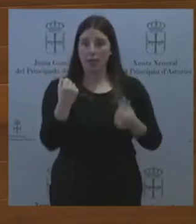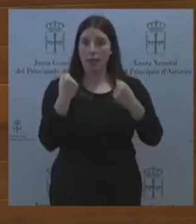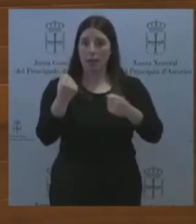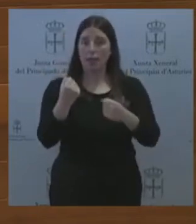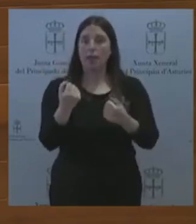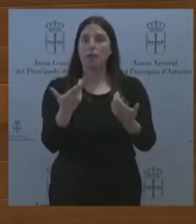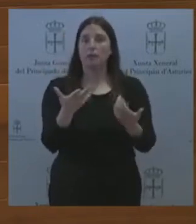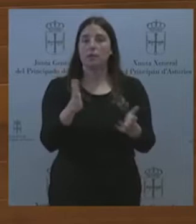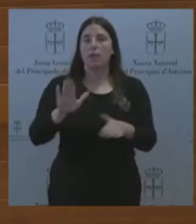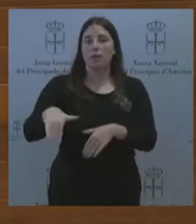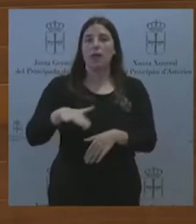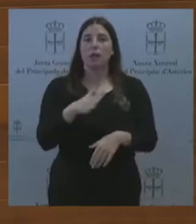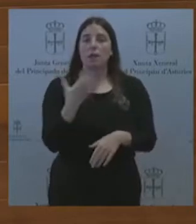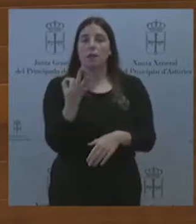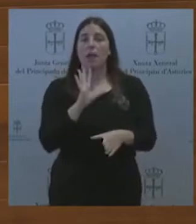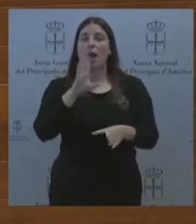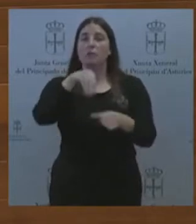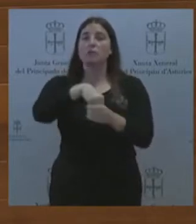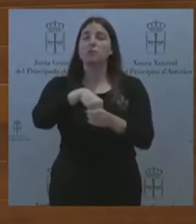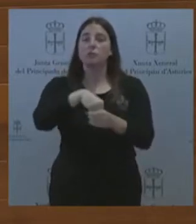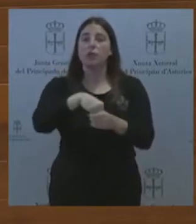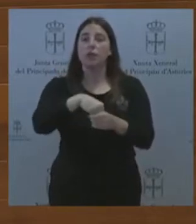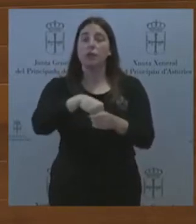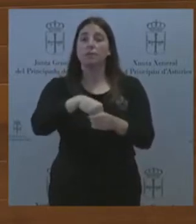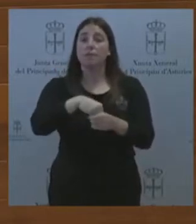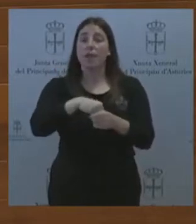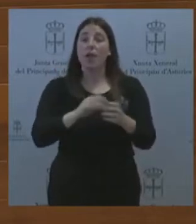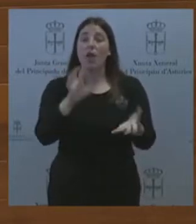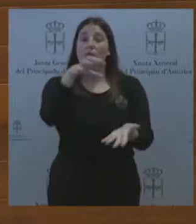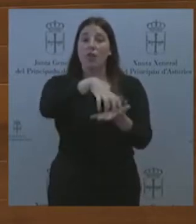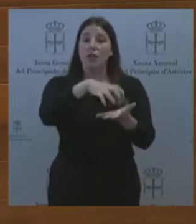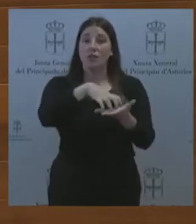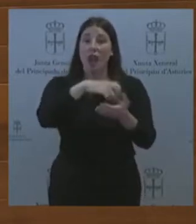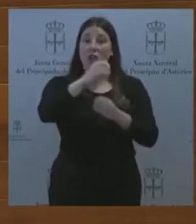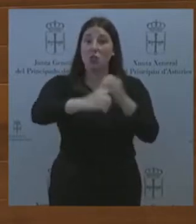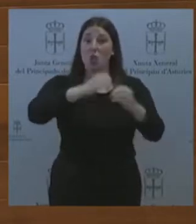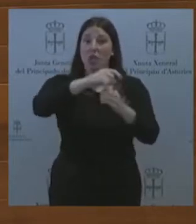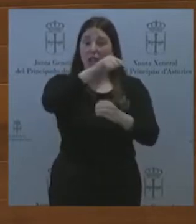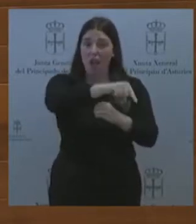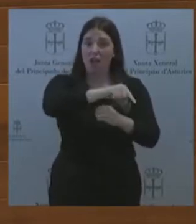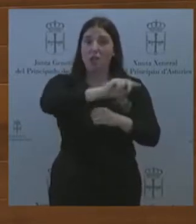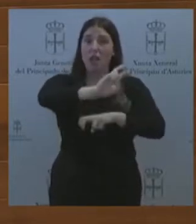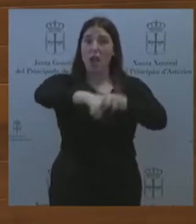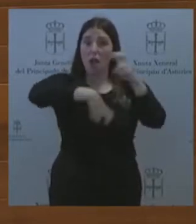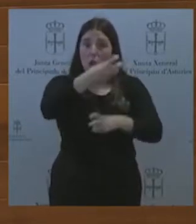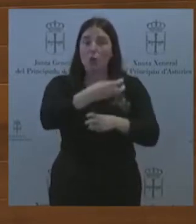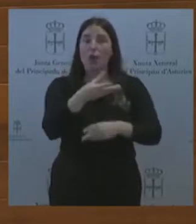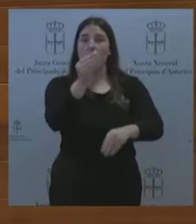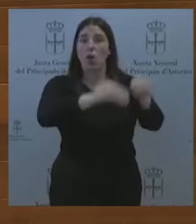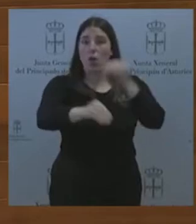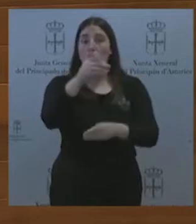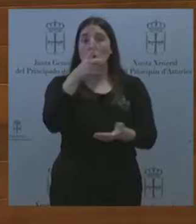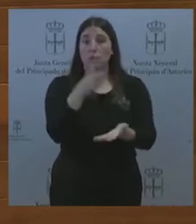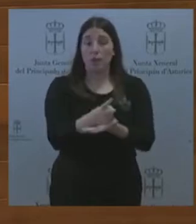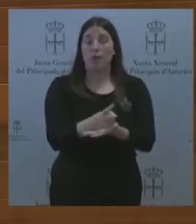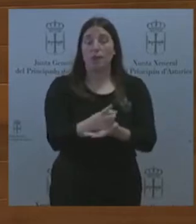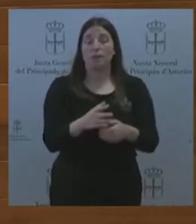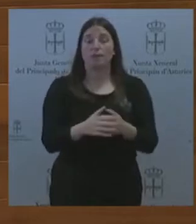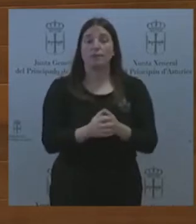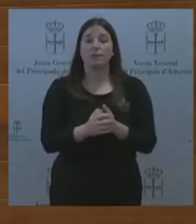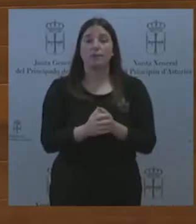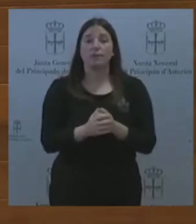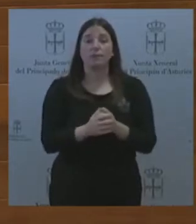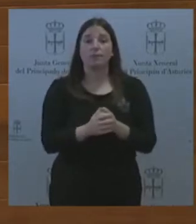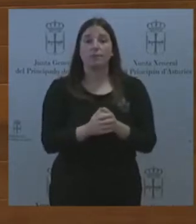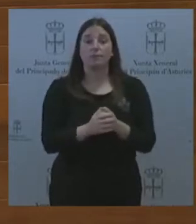de las centrales nucleares, tal y como mencionamos en otra de nuestras propuestas. Lo que en ningún caso es de